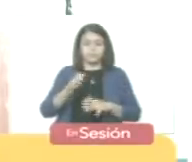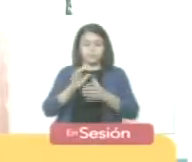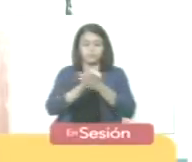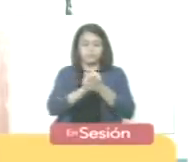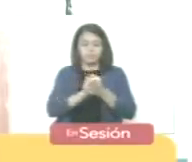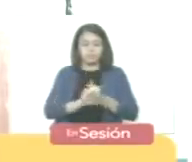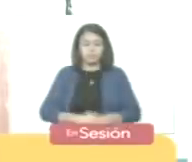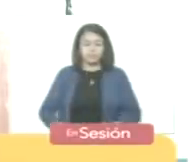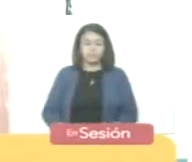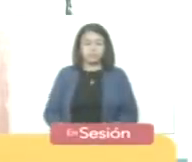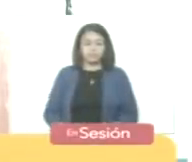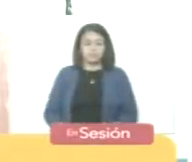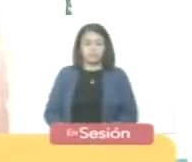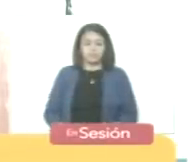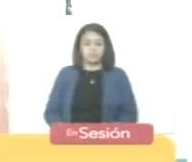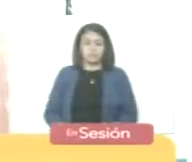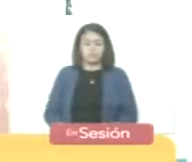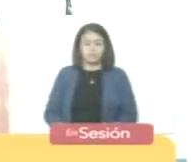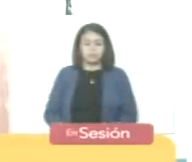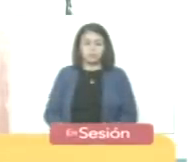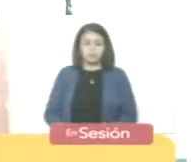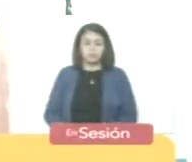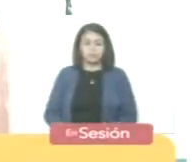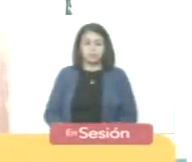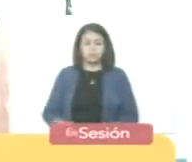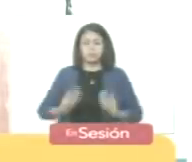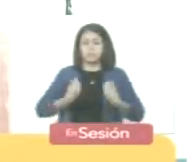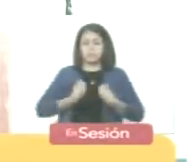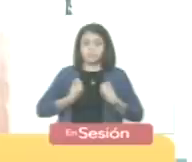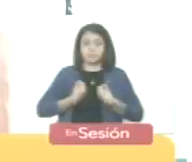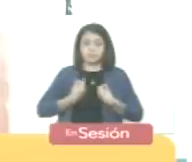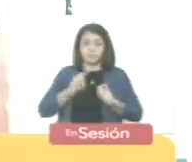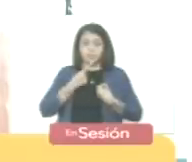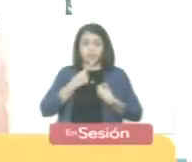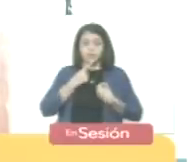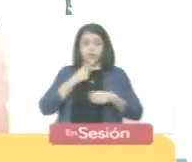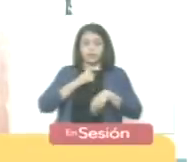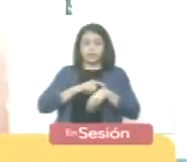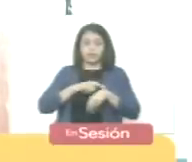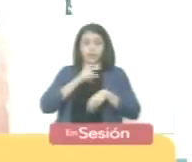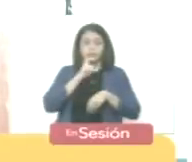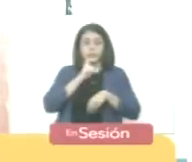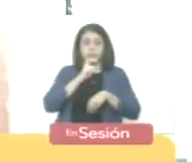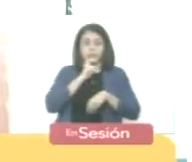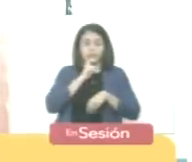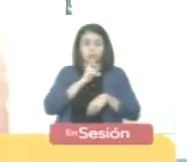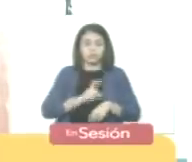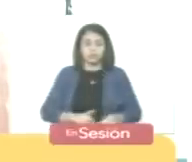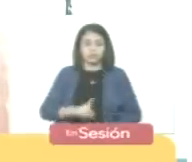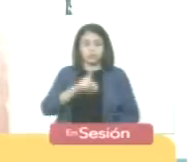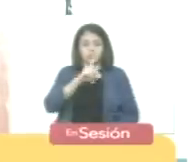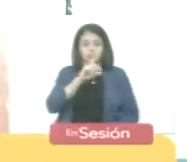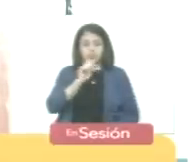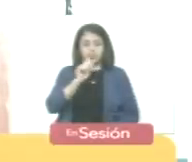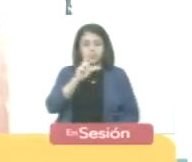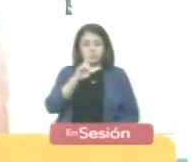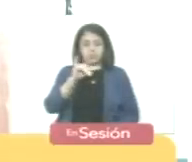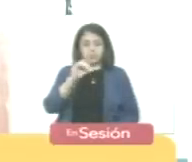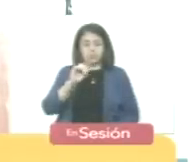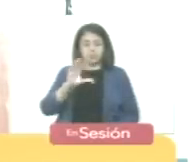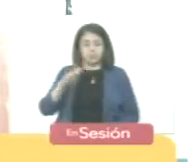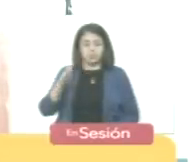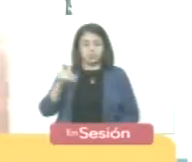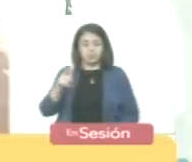compañeros, me tocó vivir un momento muy difícil con Darío. Darío Vivas,